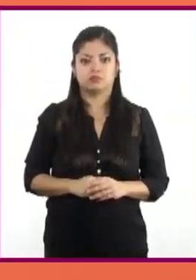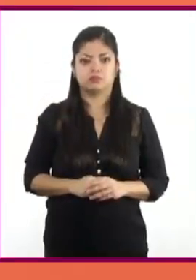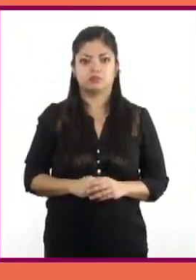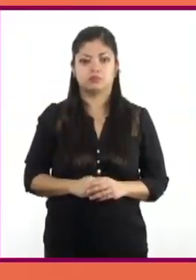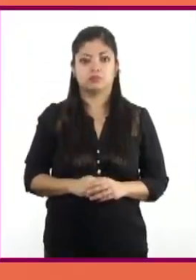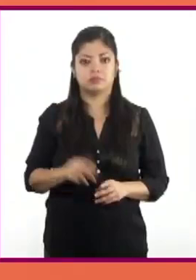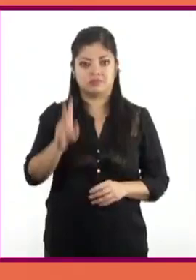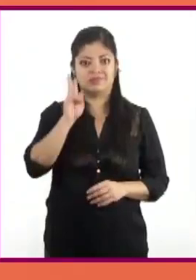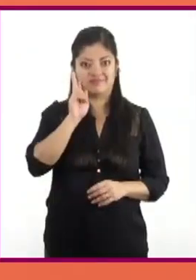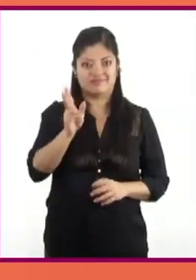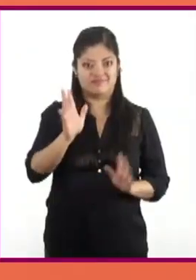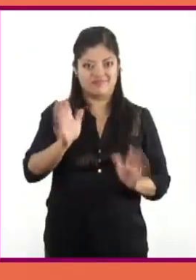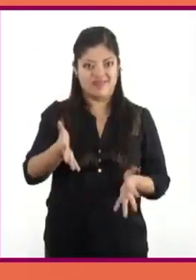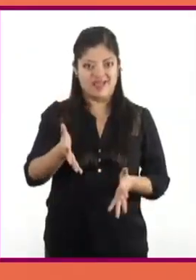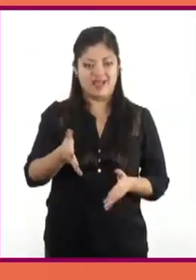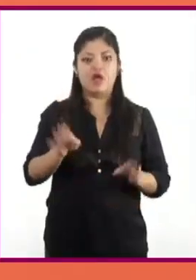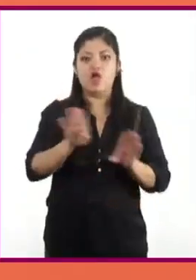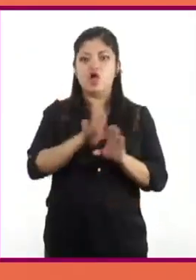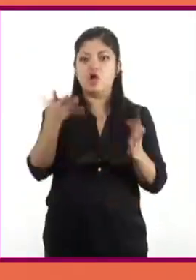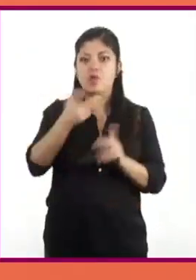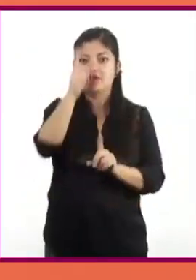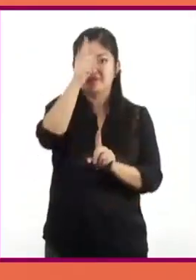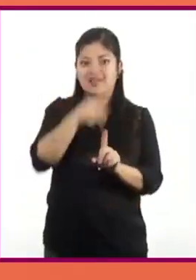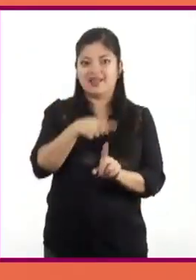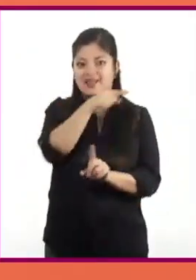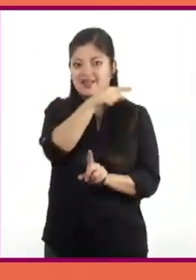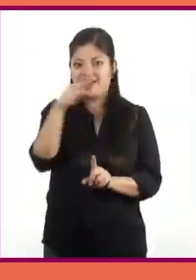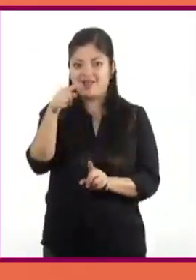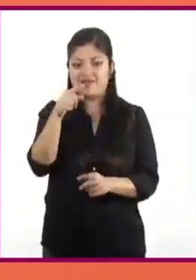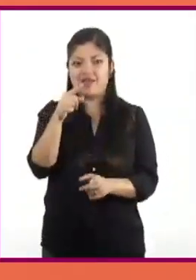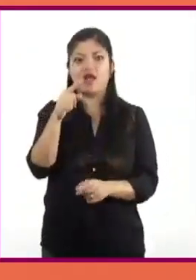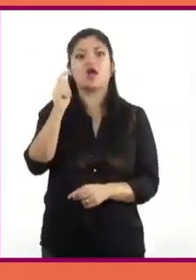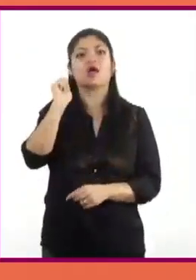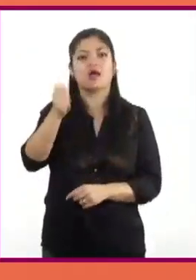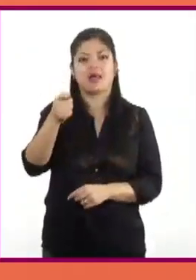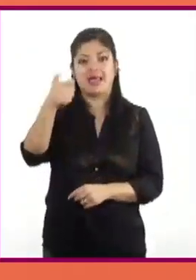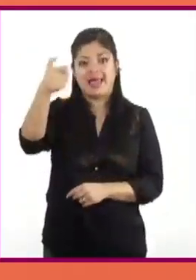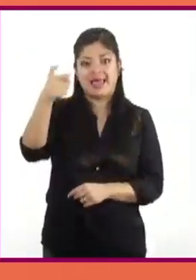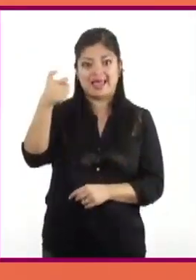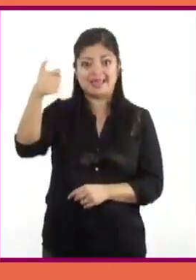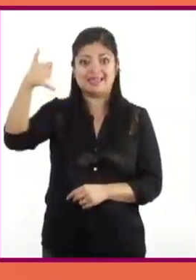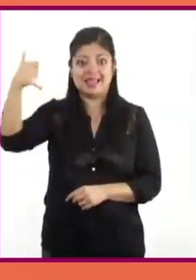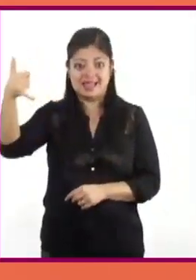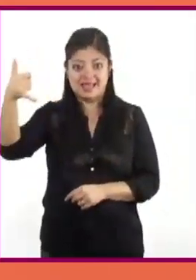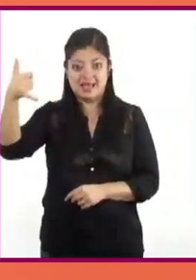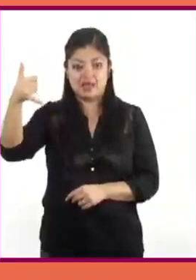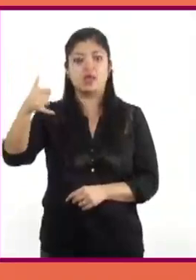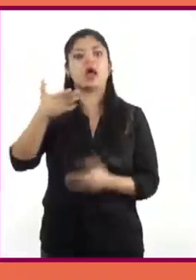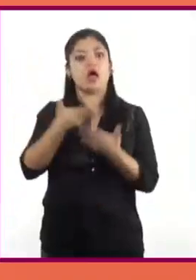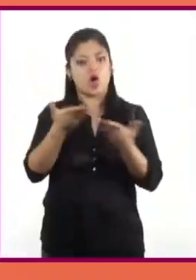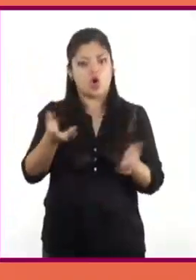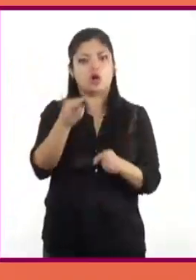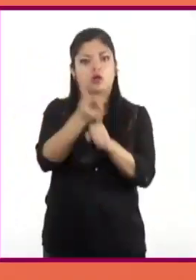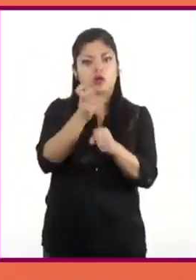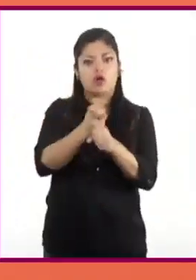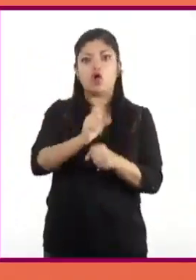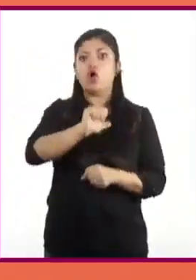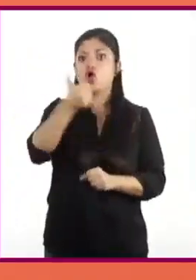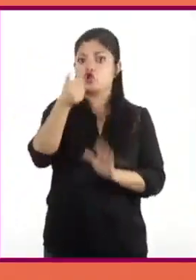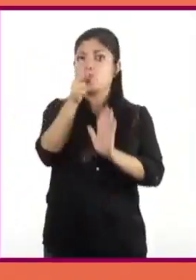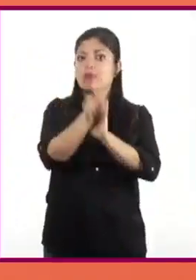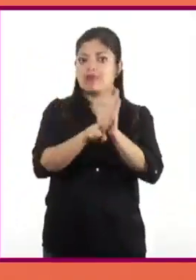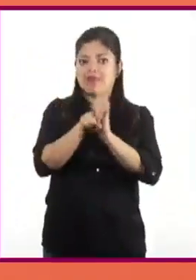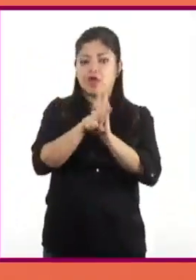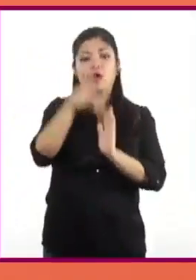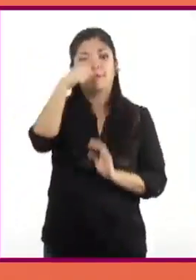Ya que han visto cómo graficar la relación unitaria entre x y y, las y los invitamos a ver un video más con el